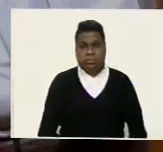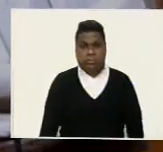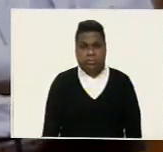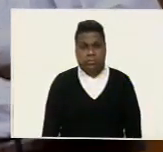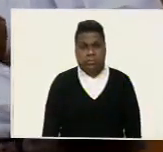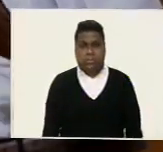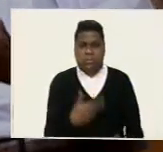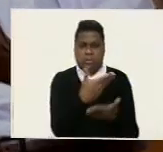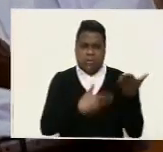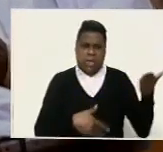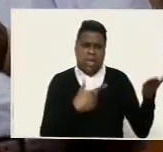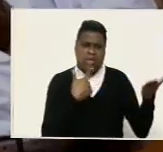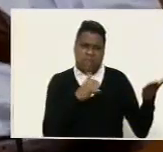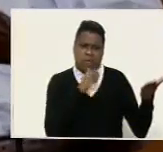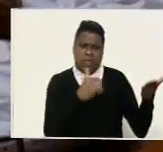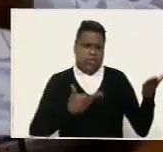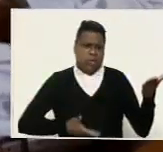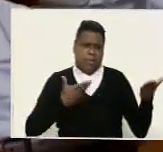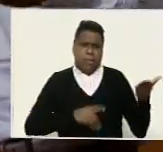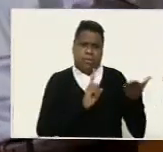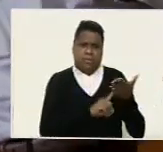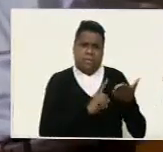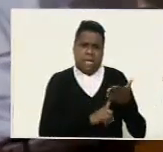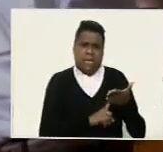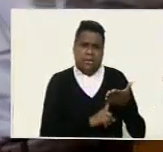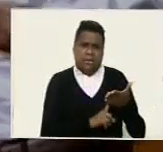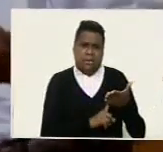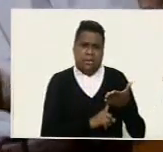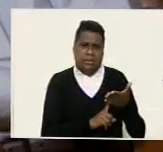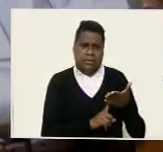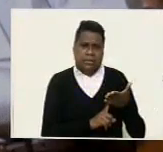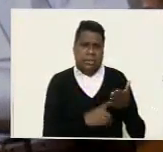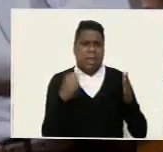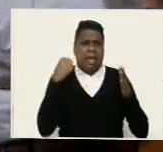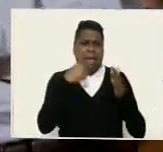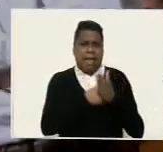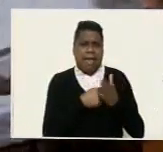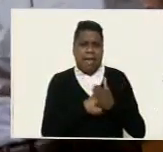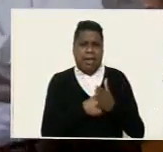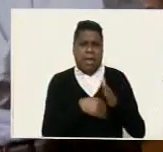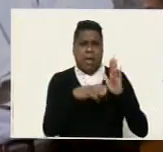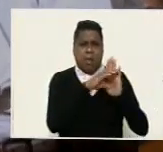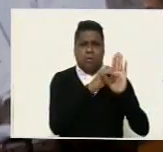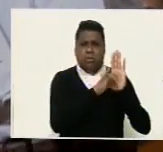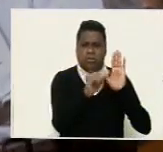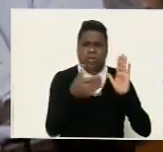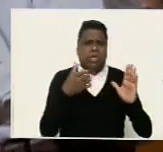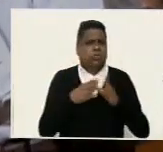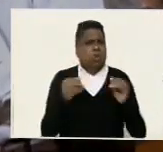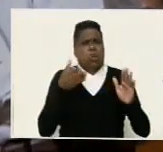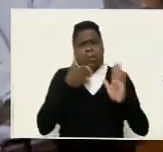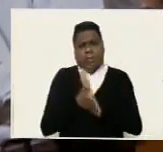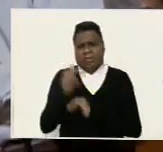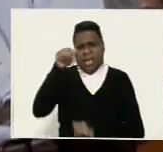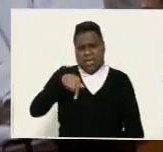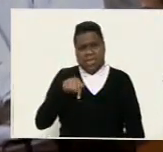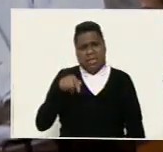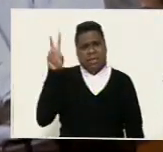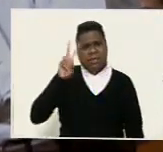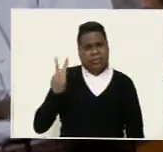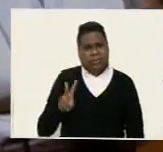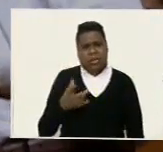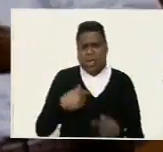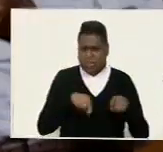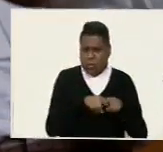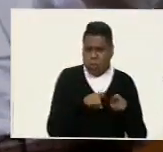tiene una tesis maravillosa sobre lo que él llama la guerra constituyente, que tiene que ver con esto que está pasando.